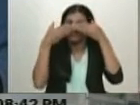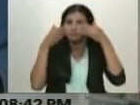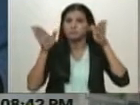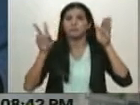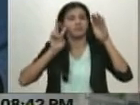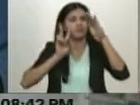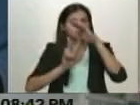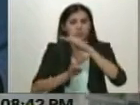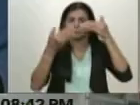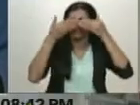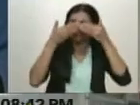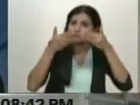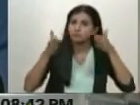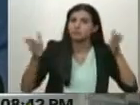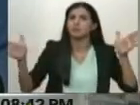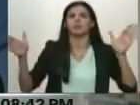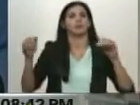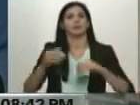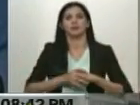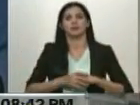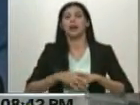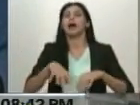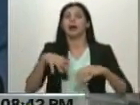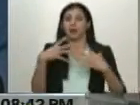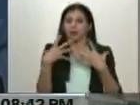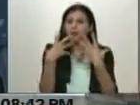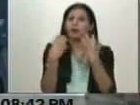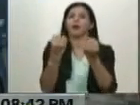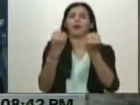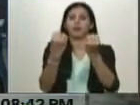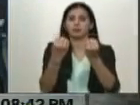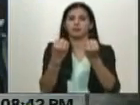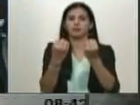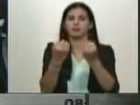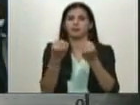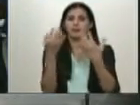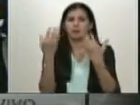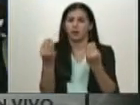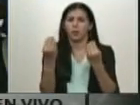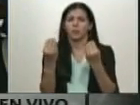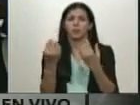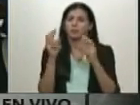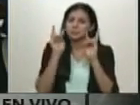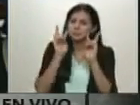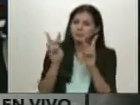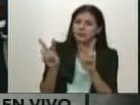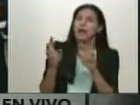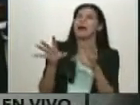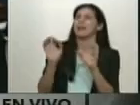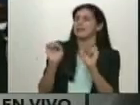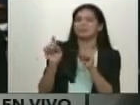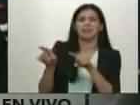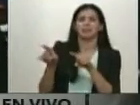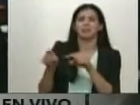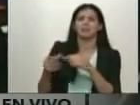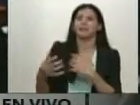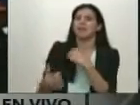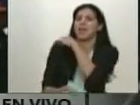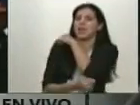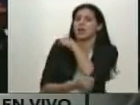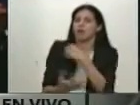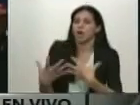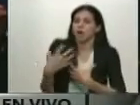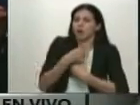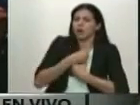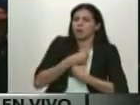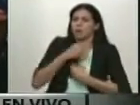muy grande para poder entender de dónde sale tanta mezquindad, tanto egoísmo y tanta